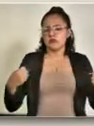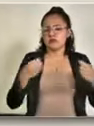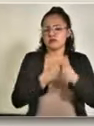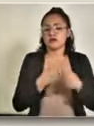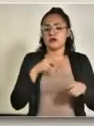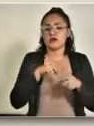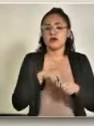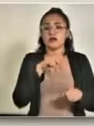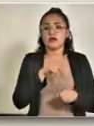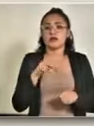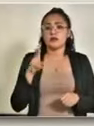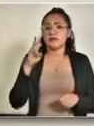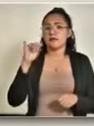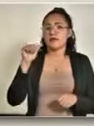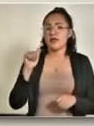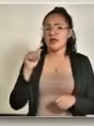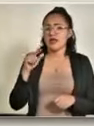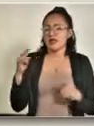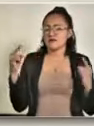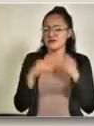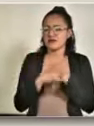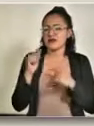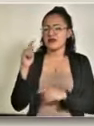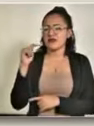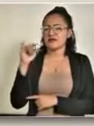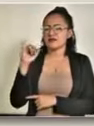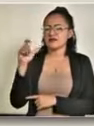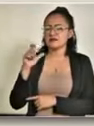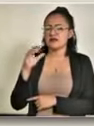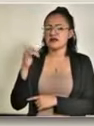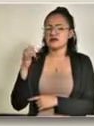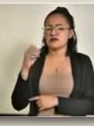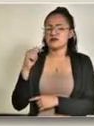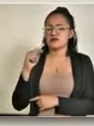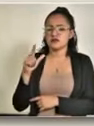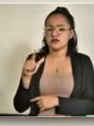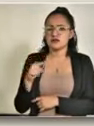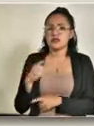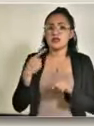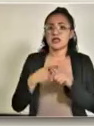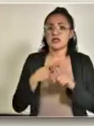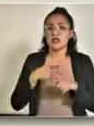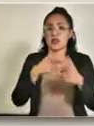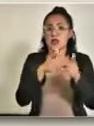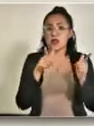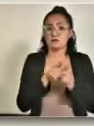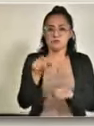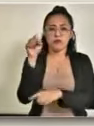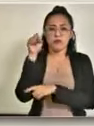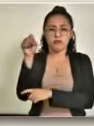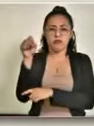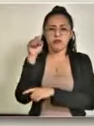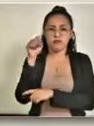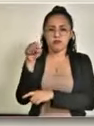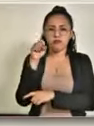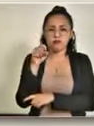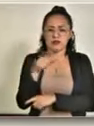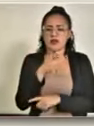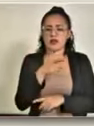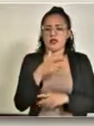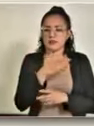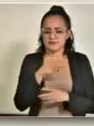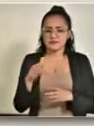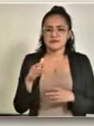ocurrió en la vía Tlixcayot, en donde el grupo de Antorcha Campesina fue